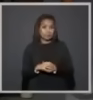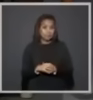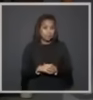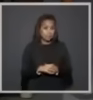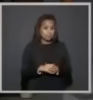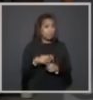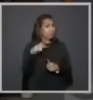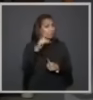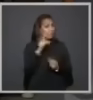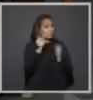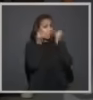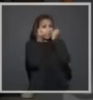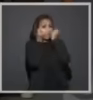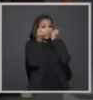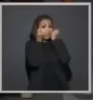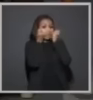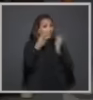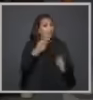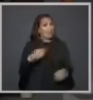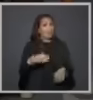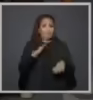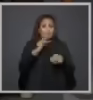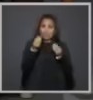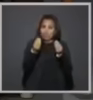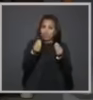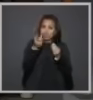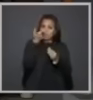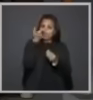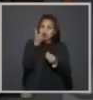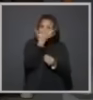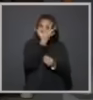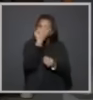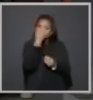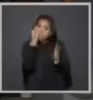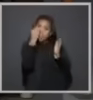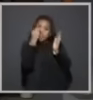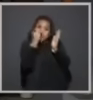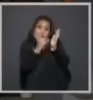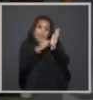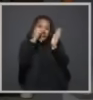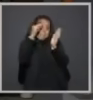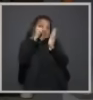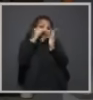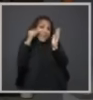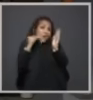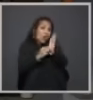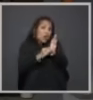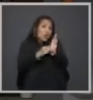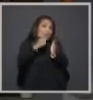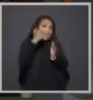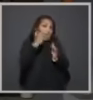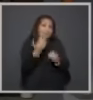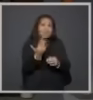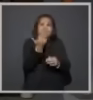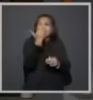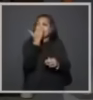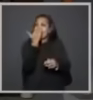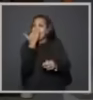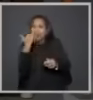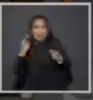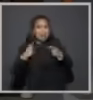De todas maneras, son 500,000 millones de pesos. No hay ninguna banda que robe